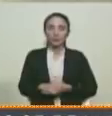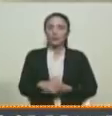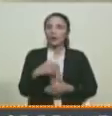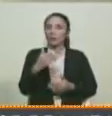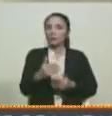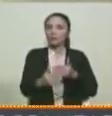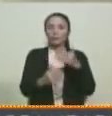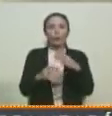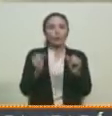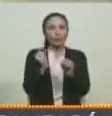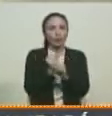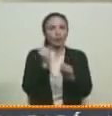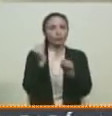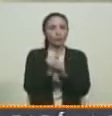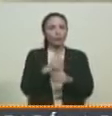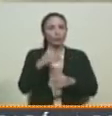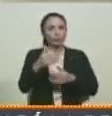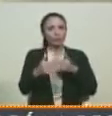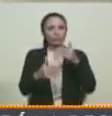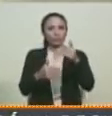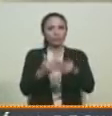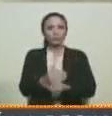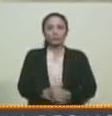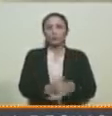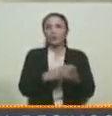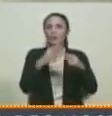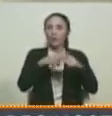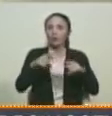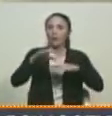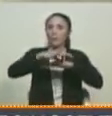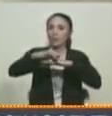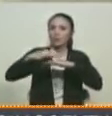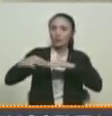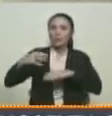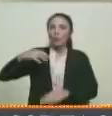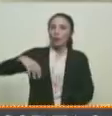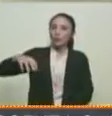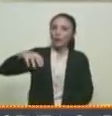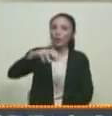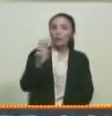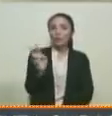una dinámica nacional, regional, municipal, local.